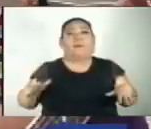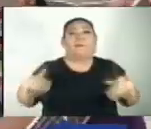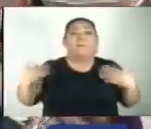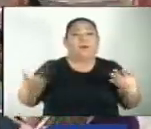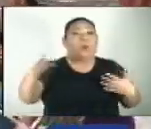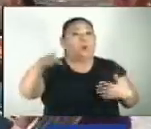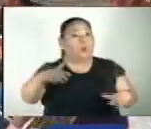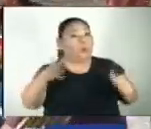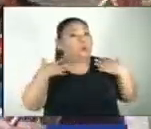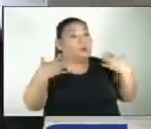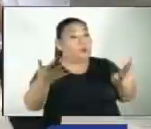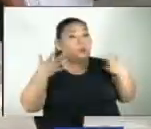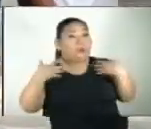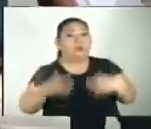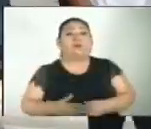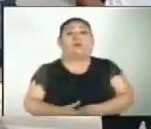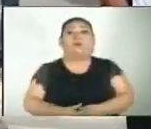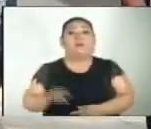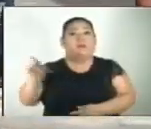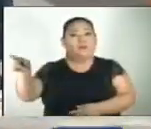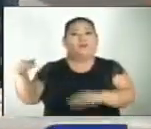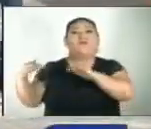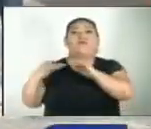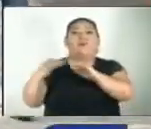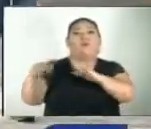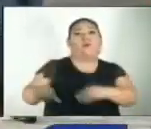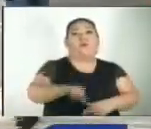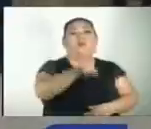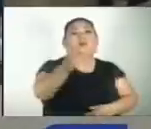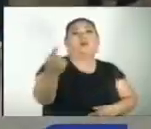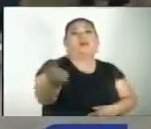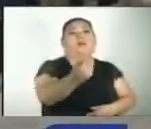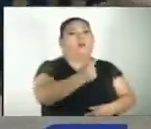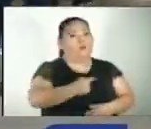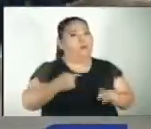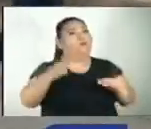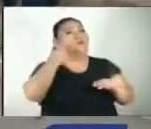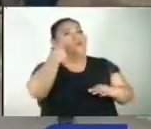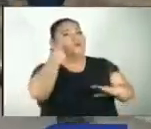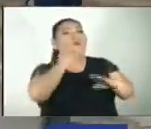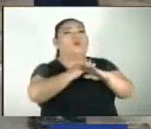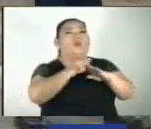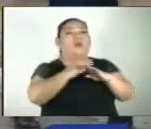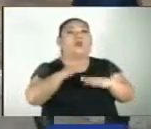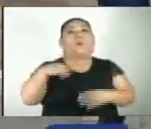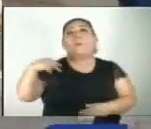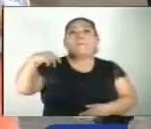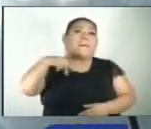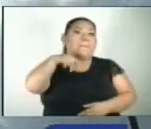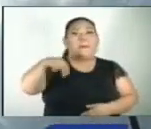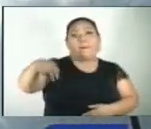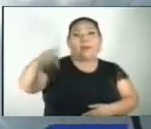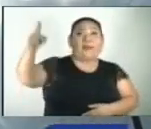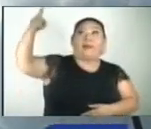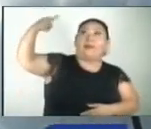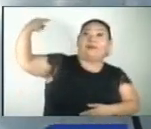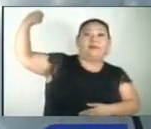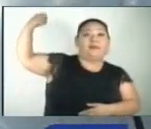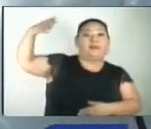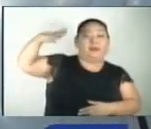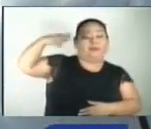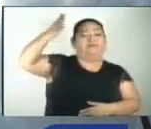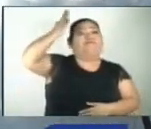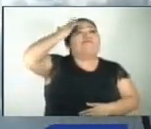está la situación ahorita con este calor. Como él, otros salvadoreños dicen tener precaución al salir a la calle y exponerse a los rayos solares, pues